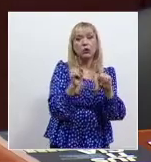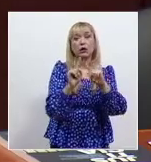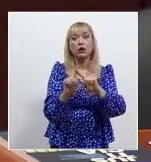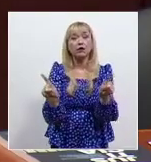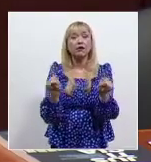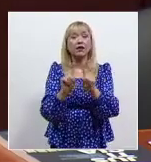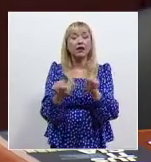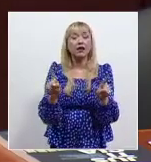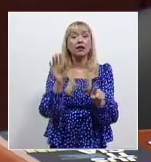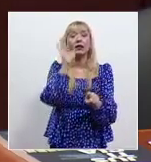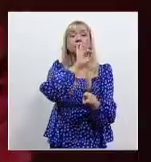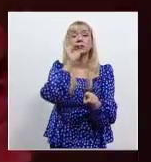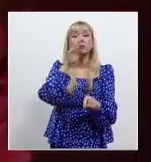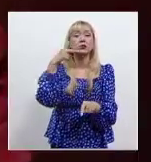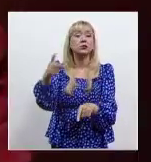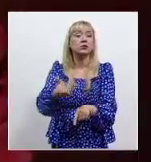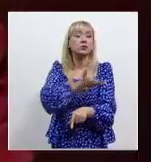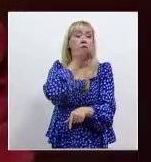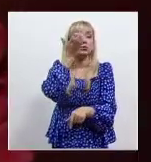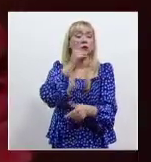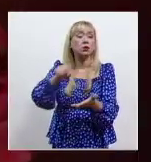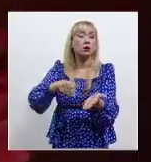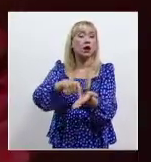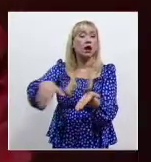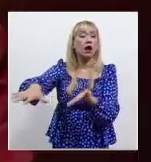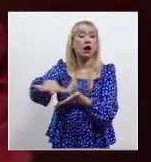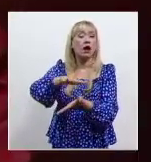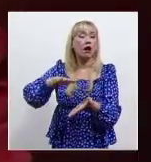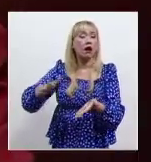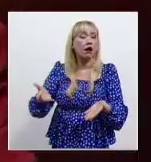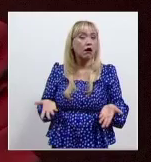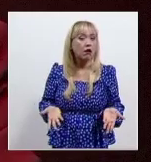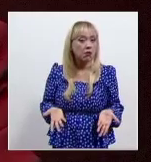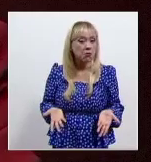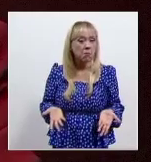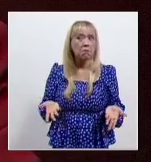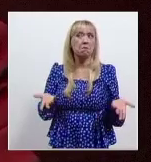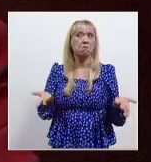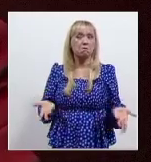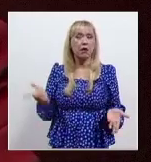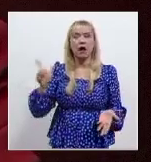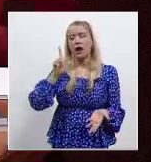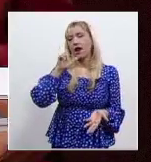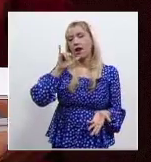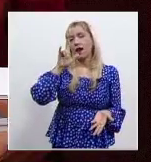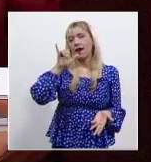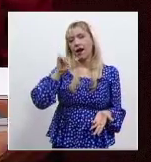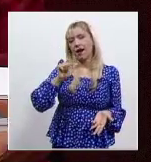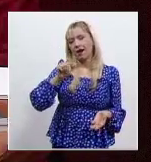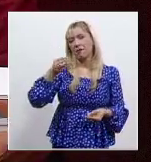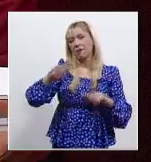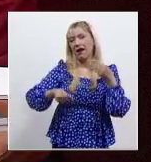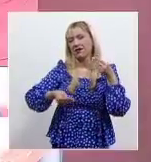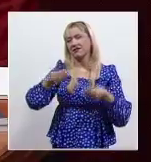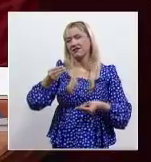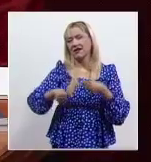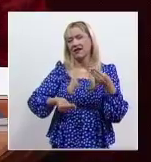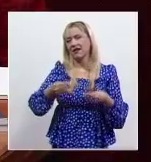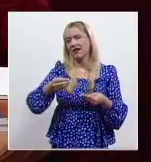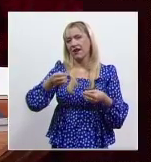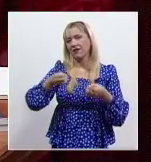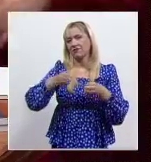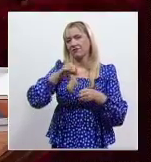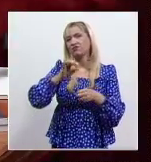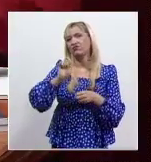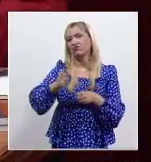razones culturizantes. Lilia Mónica López Benítez, consejera de la Judicatura Federal, criticó la visión patriarcal de las leyes con que se